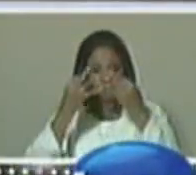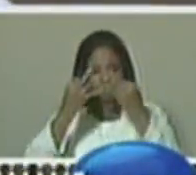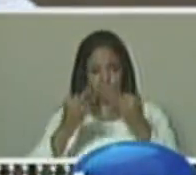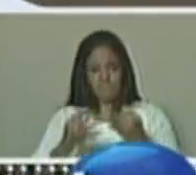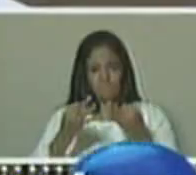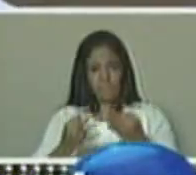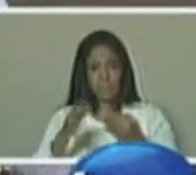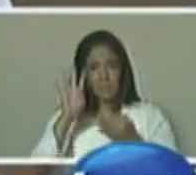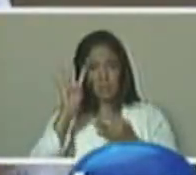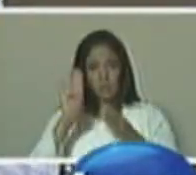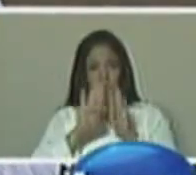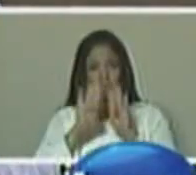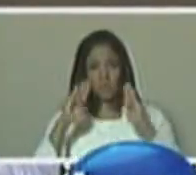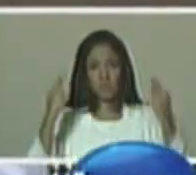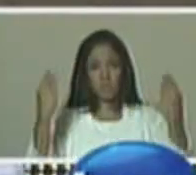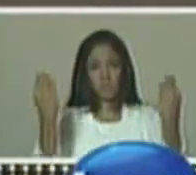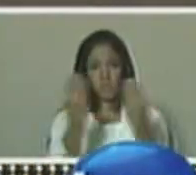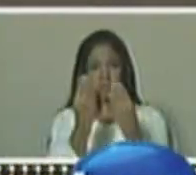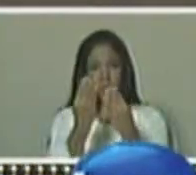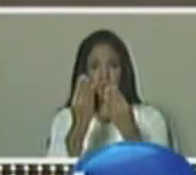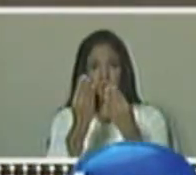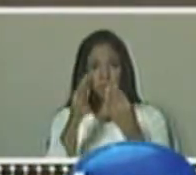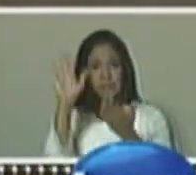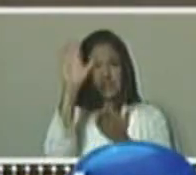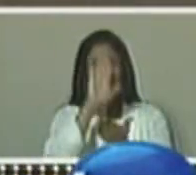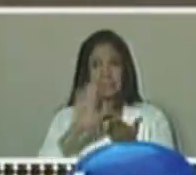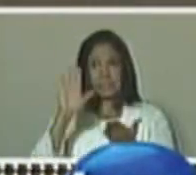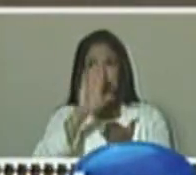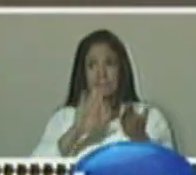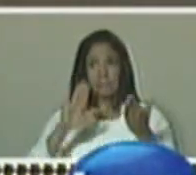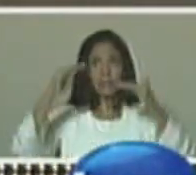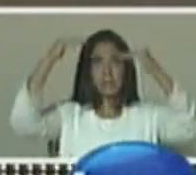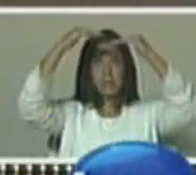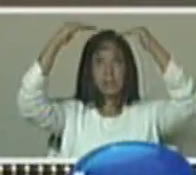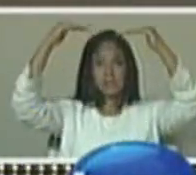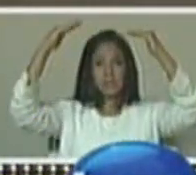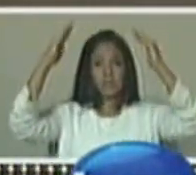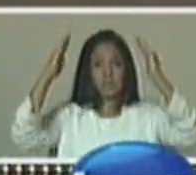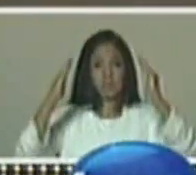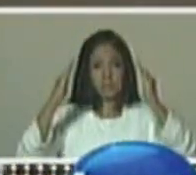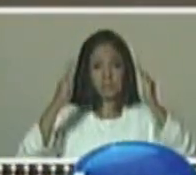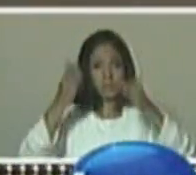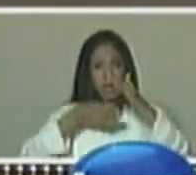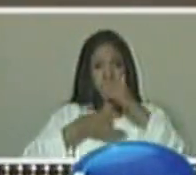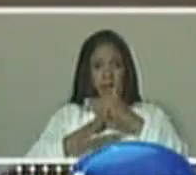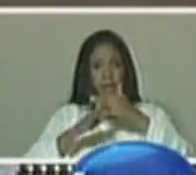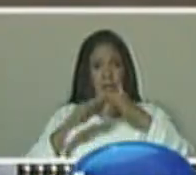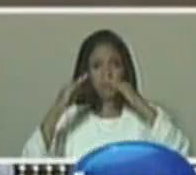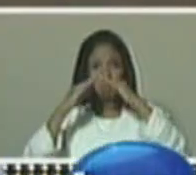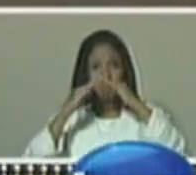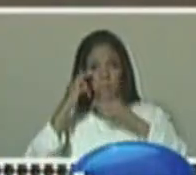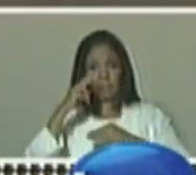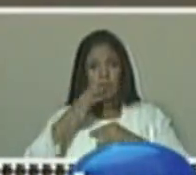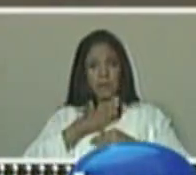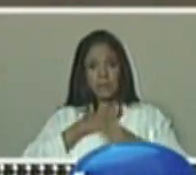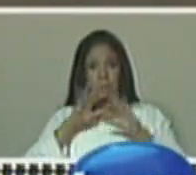con cuatro paredes de cemento y un techo de zinc. Dentro de ese hogar, ver a mi